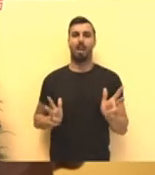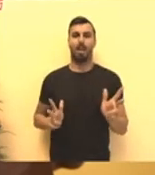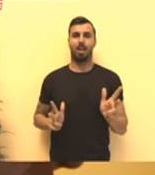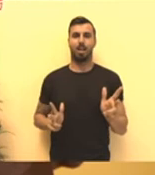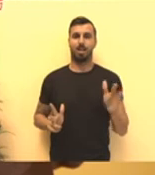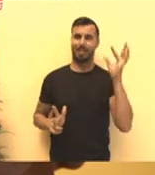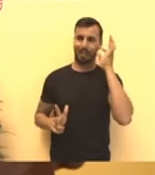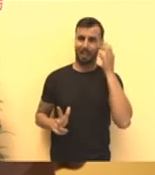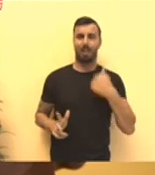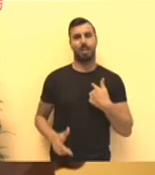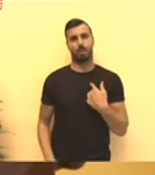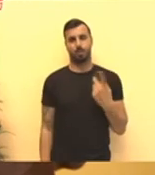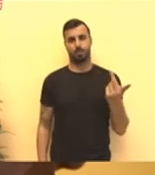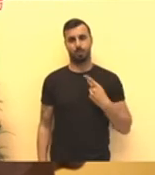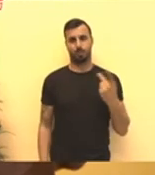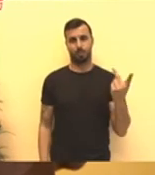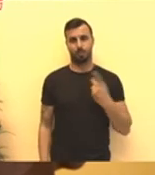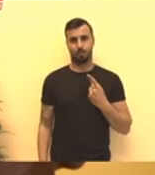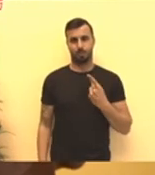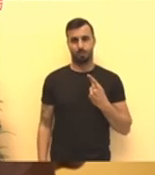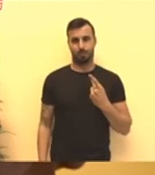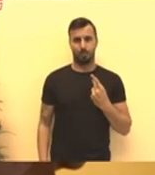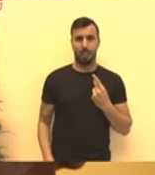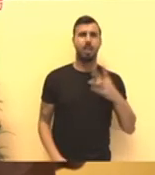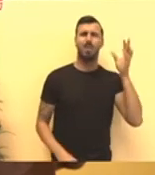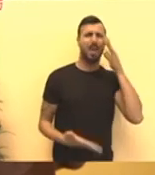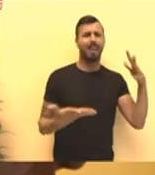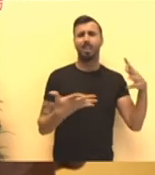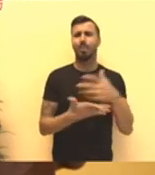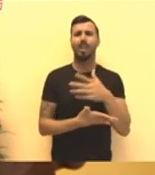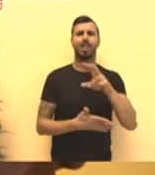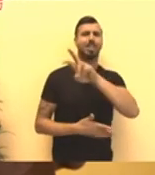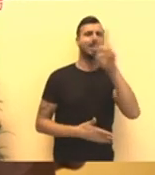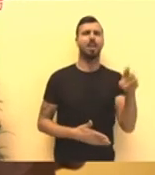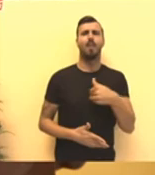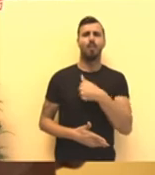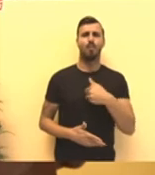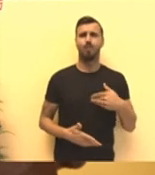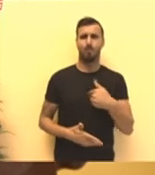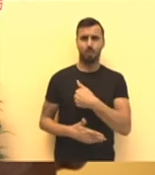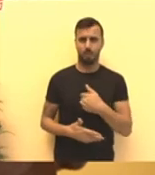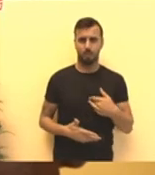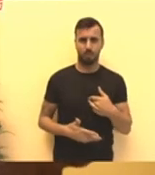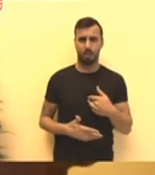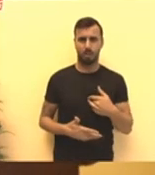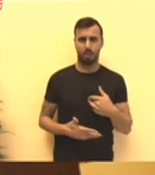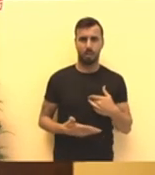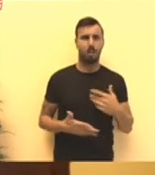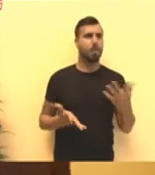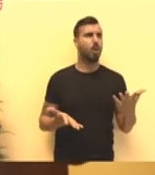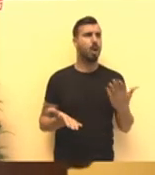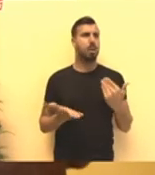Todas estaban ahí, las mujeres con diversidad funcional, ninguna hablaba en primera persona, eran supuestamente